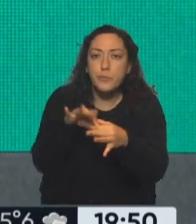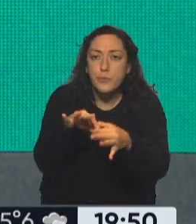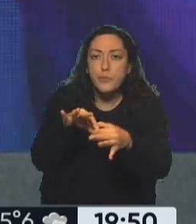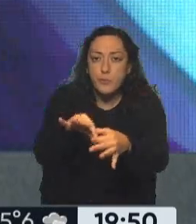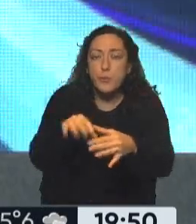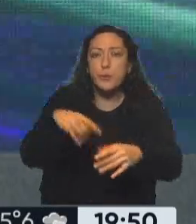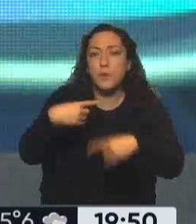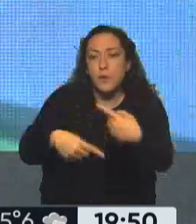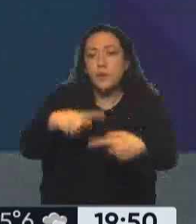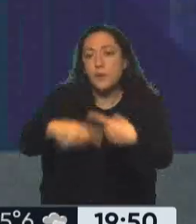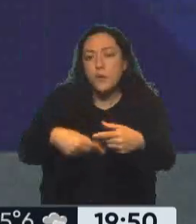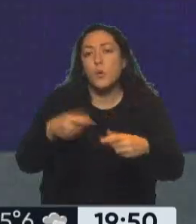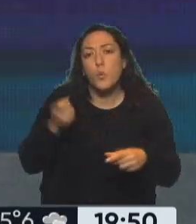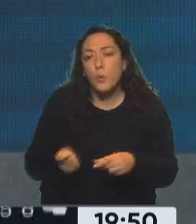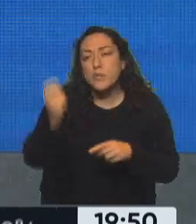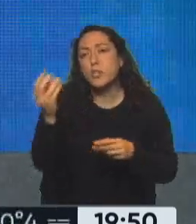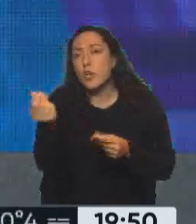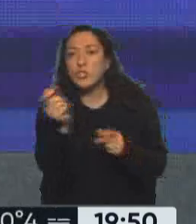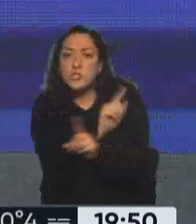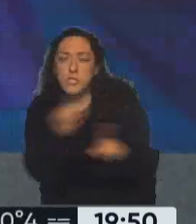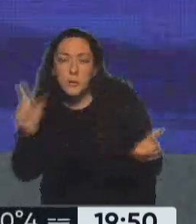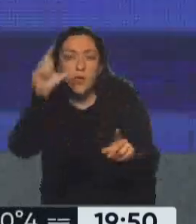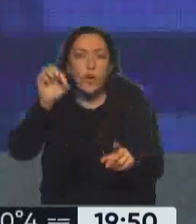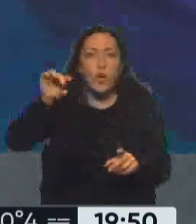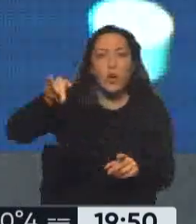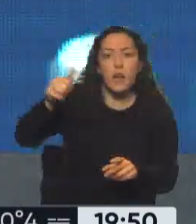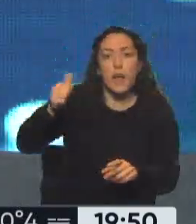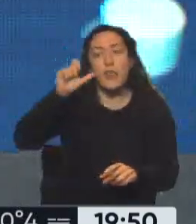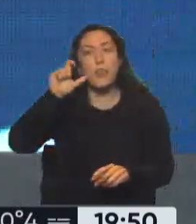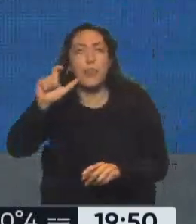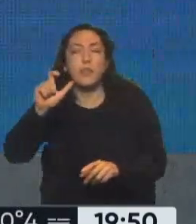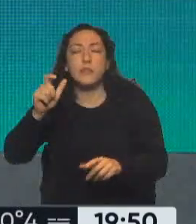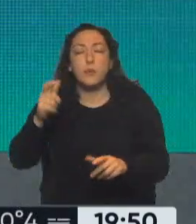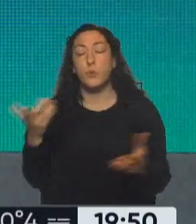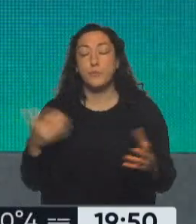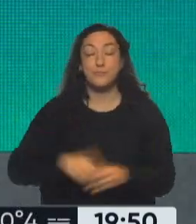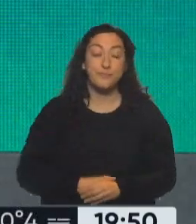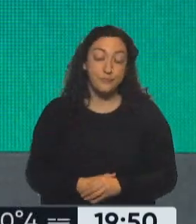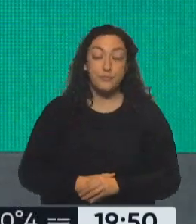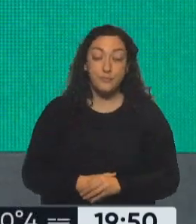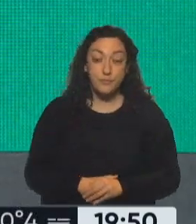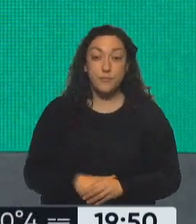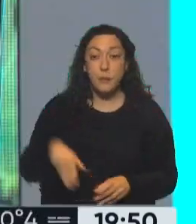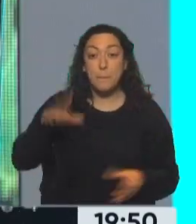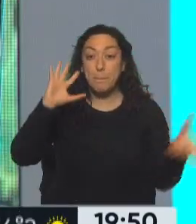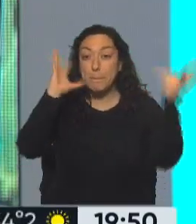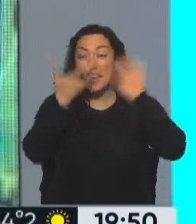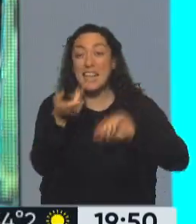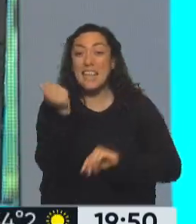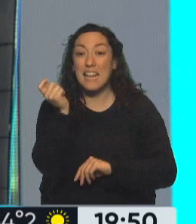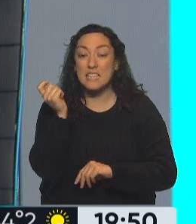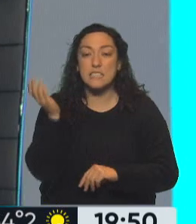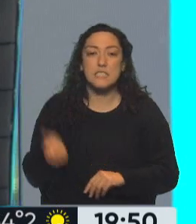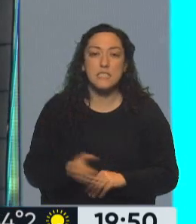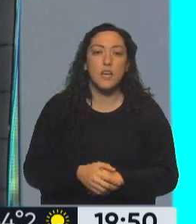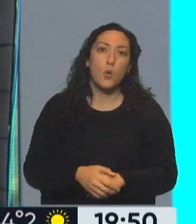El relato, el juicio de Nuremberg que no sirve, la CONADEC. Ok. Federico, ¿quién es Milei? Bueno,